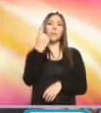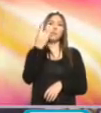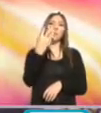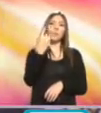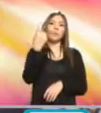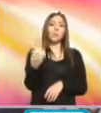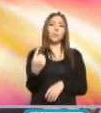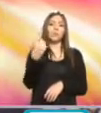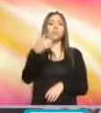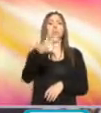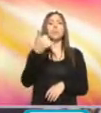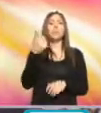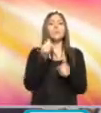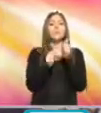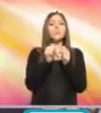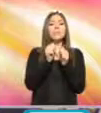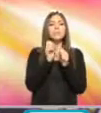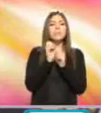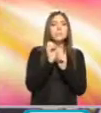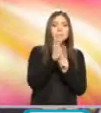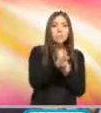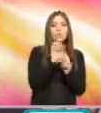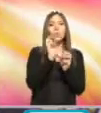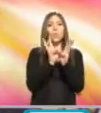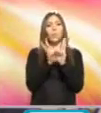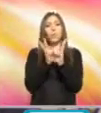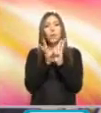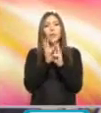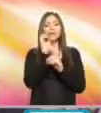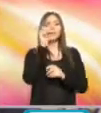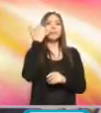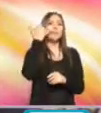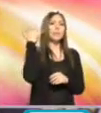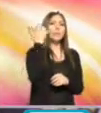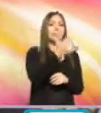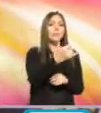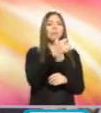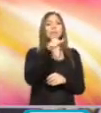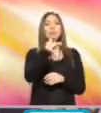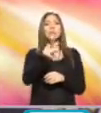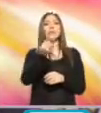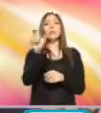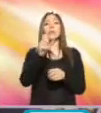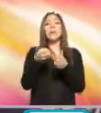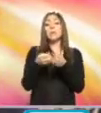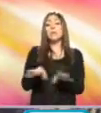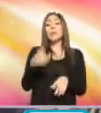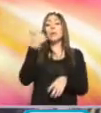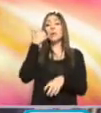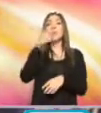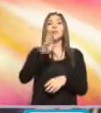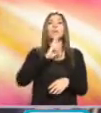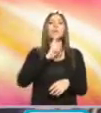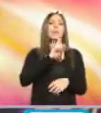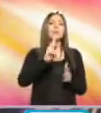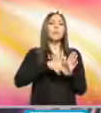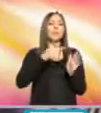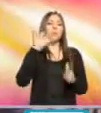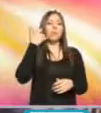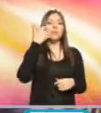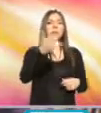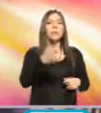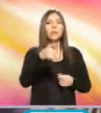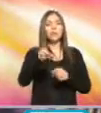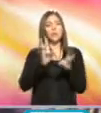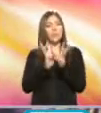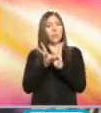5573719141. Mándennos un mensaje, un WhatsApp, échennos una llamada perdida, nosotros la contestamos. Échenos un WhatsApp. Miren, ahí está el